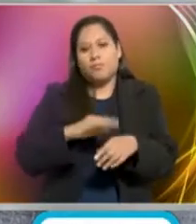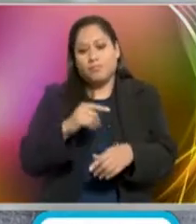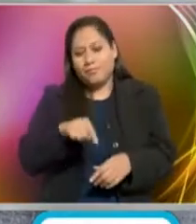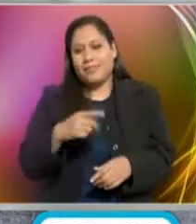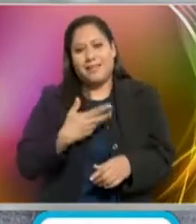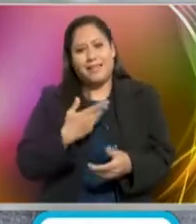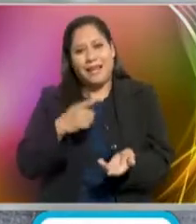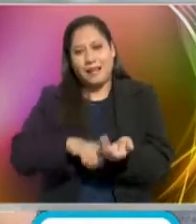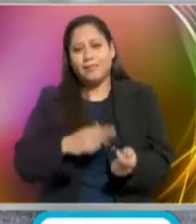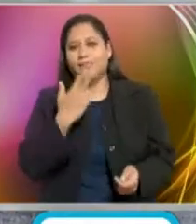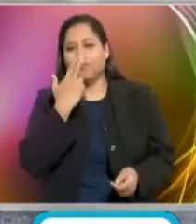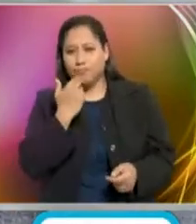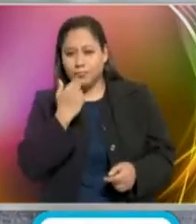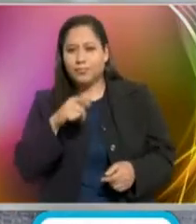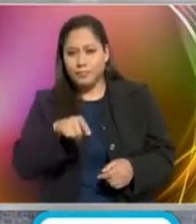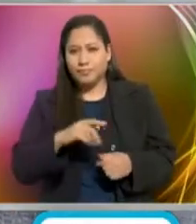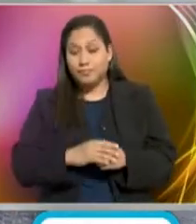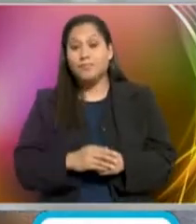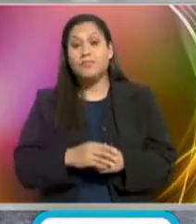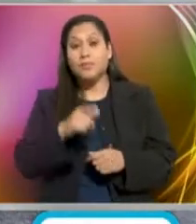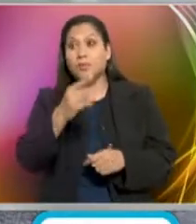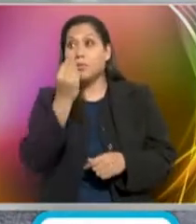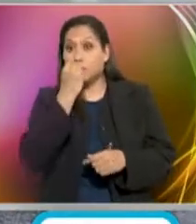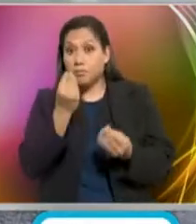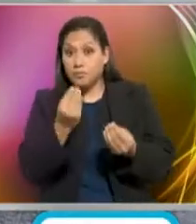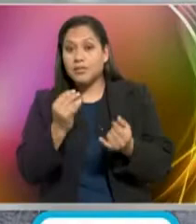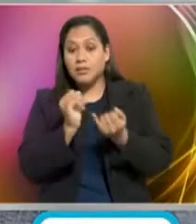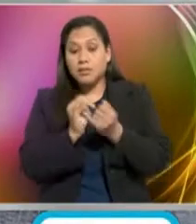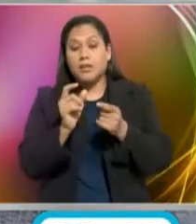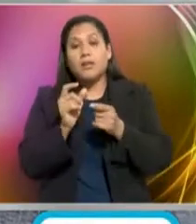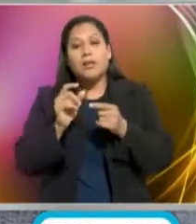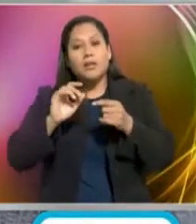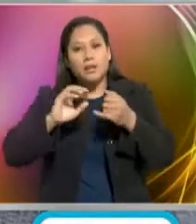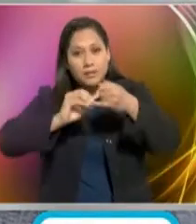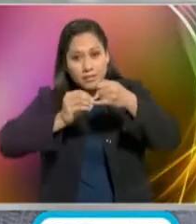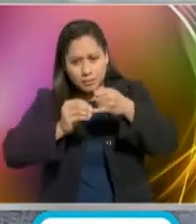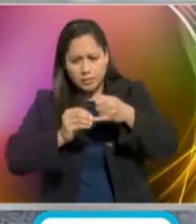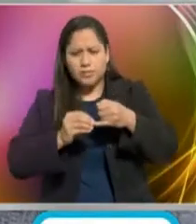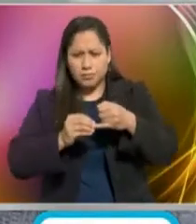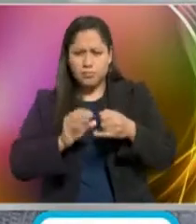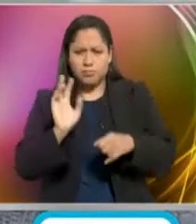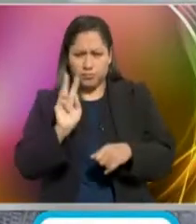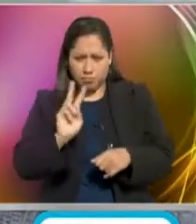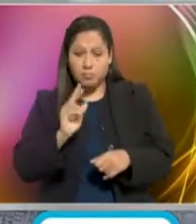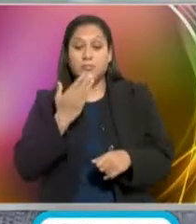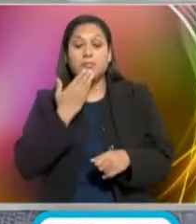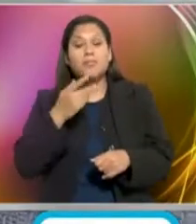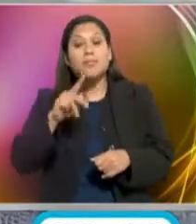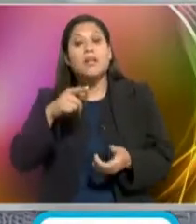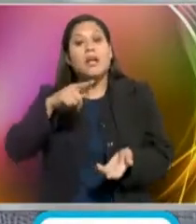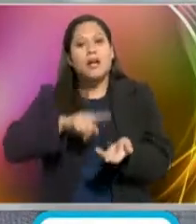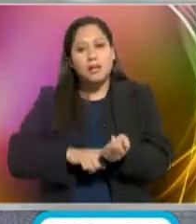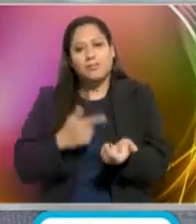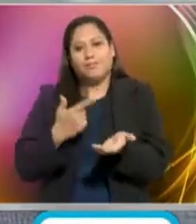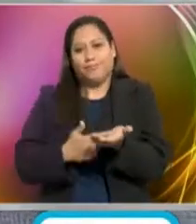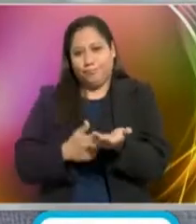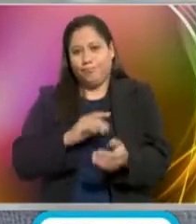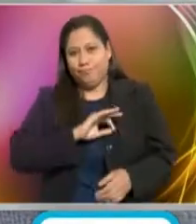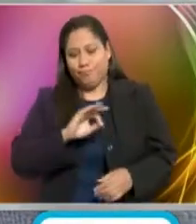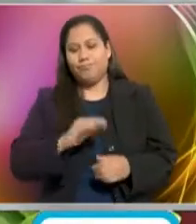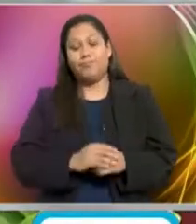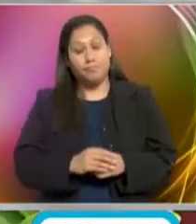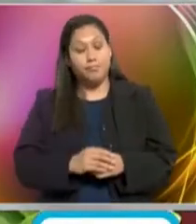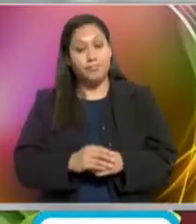todo tiene calorías y nos comemos muchísimo. También las semillas tienen muchas propiedades, Muy pero bien. también tienen aporte no calórico. se desaprovecha Bien. nada, Juan.